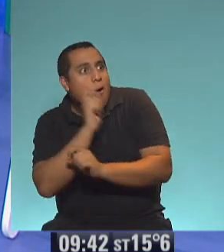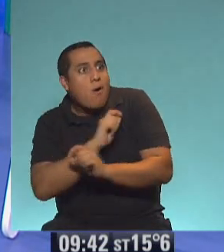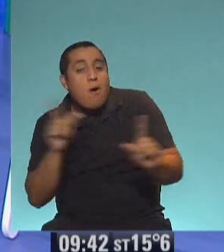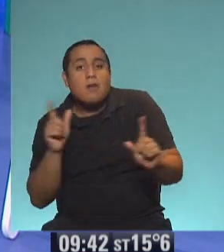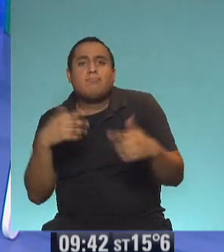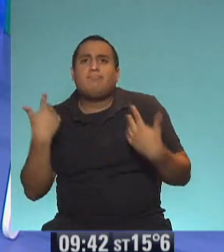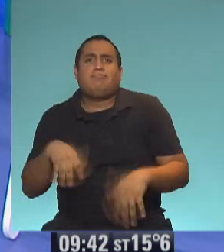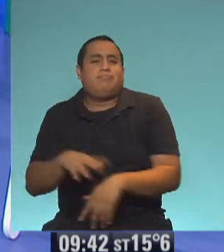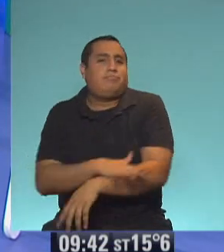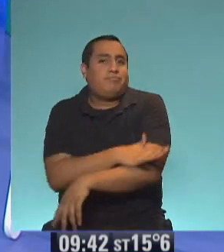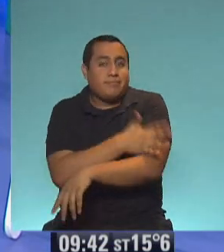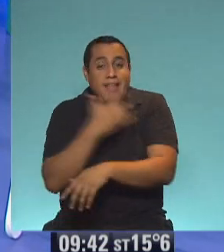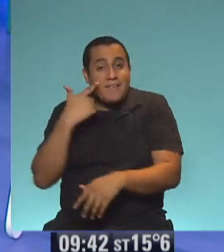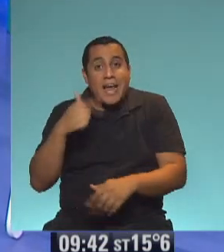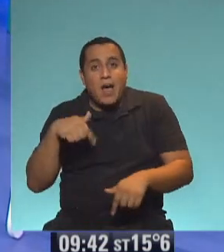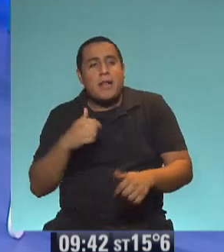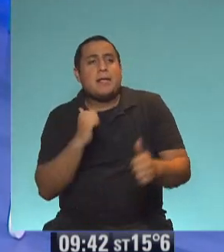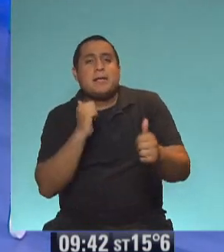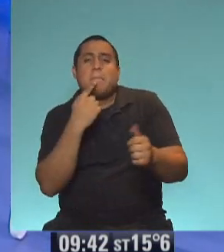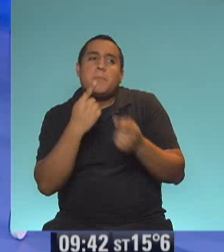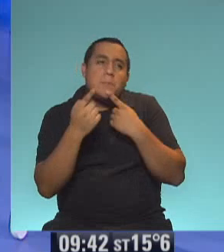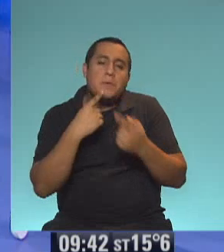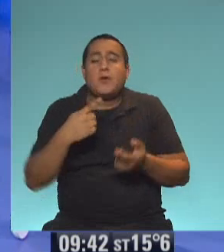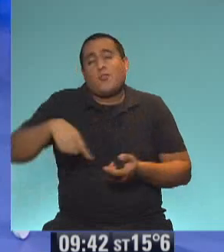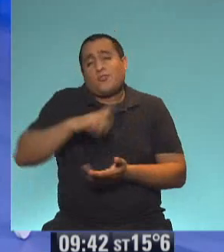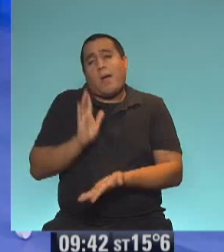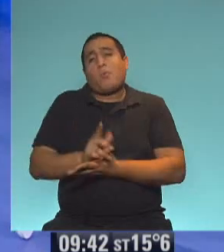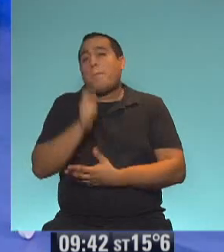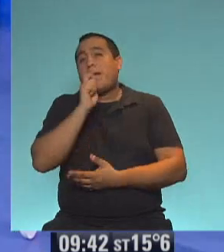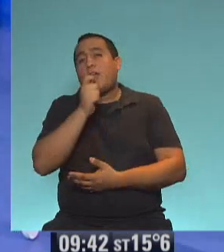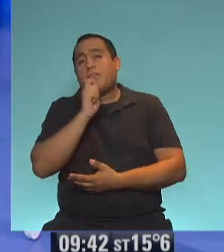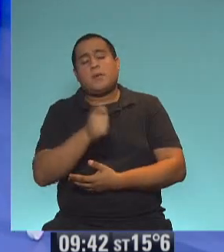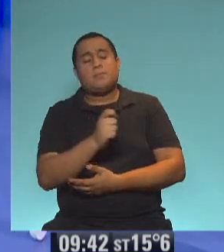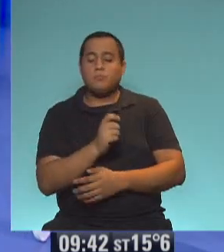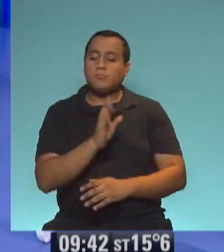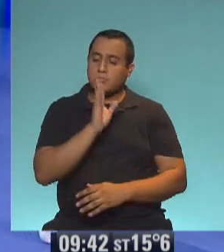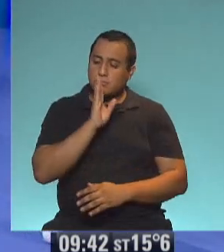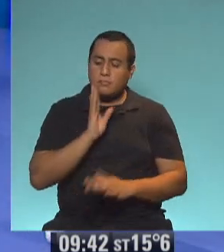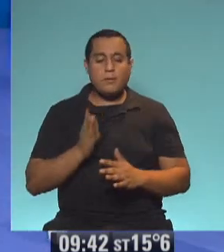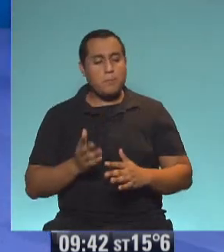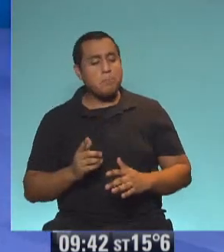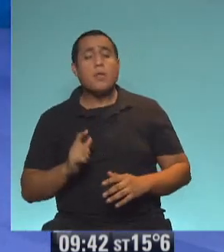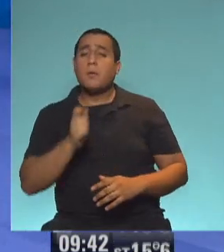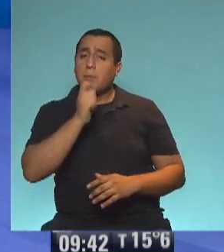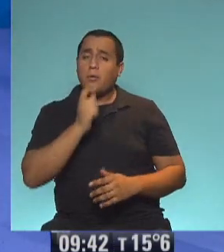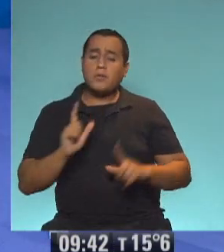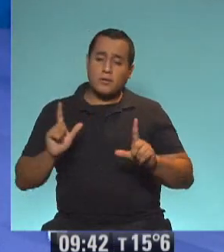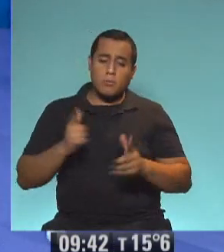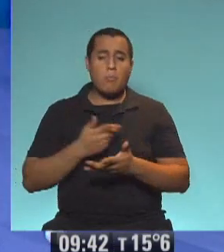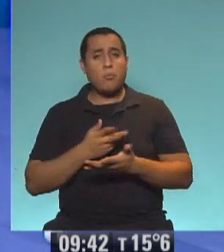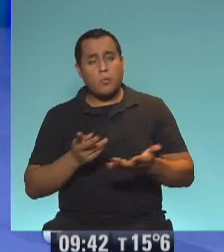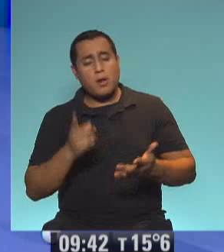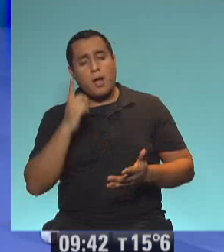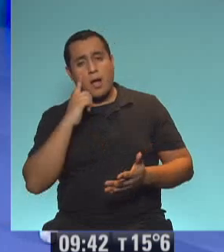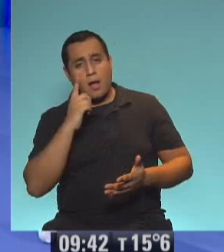muy emocionada. Para la entrevista vamos a hacer como periodistas. Periodistas serios. Periodistas de la televisión pública. ¿La vamos a ver acá? ¿La